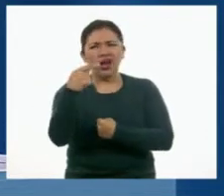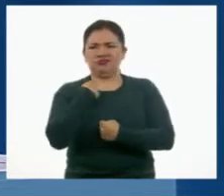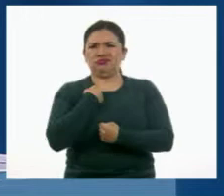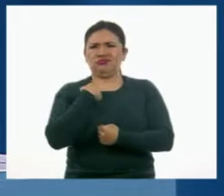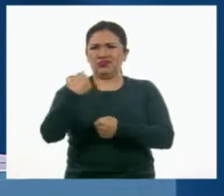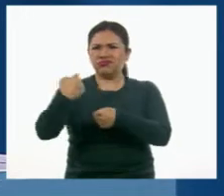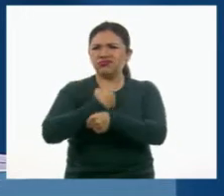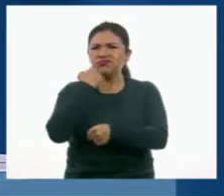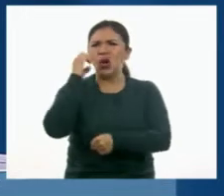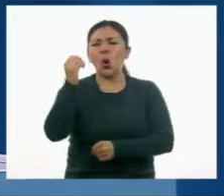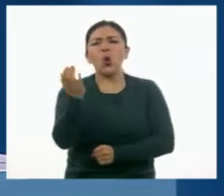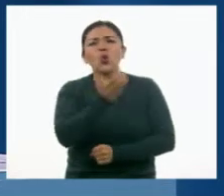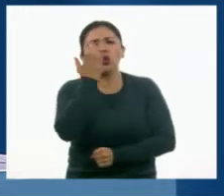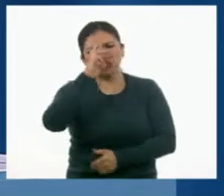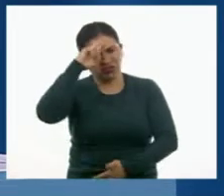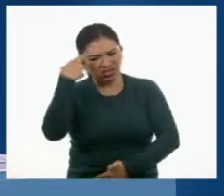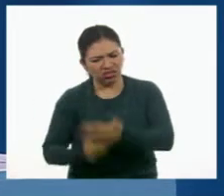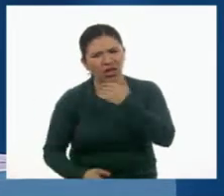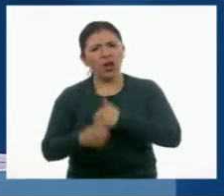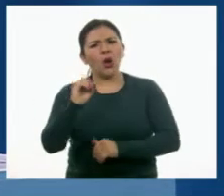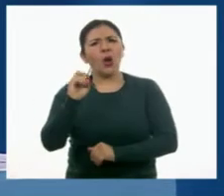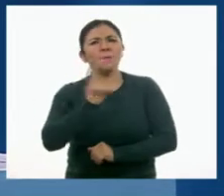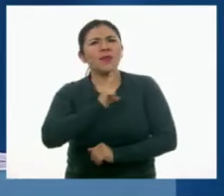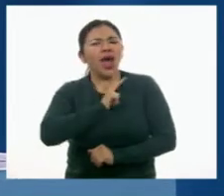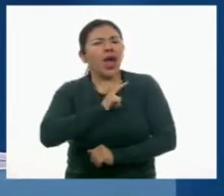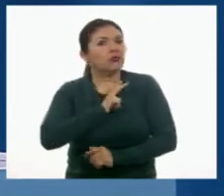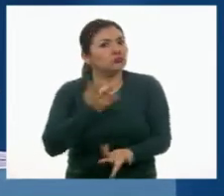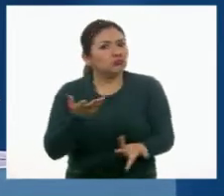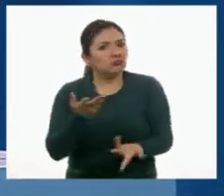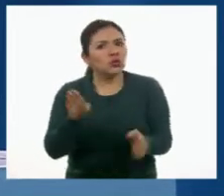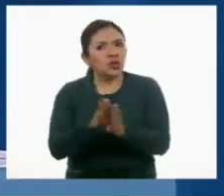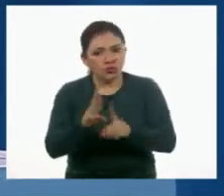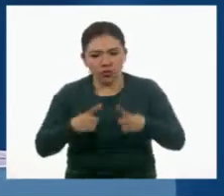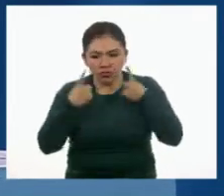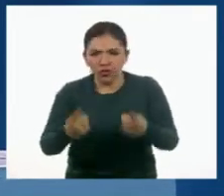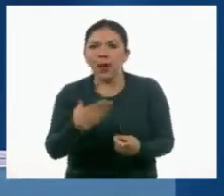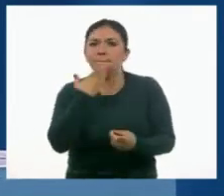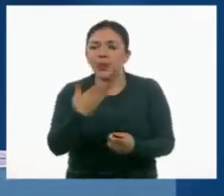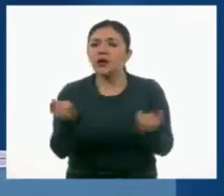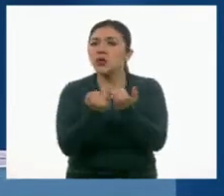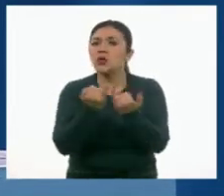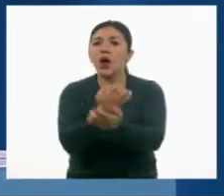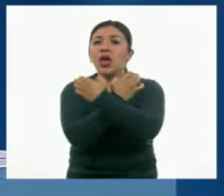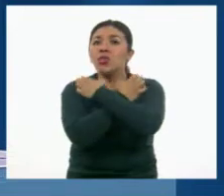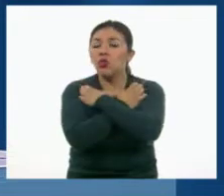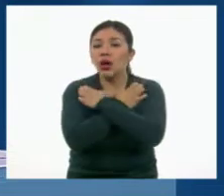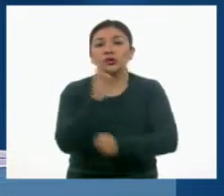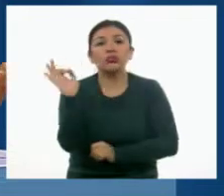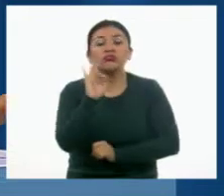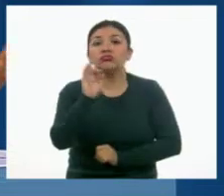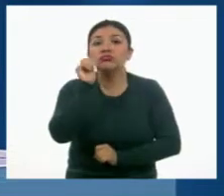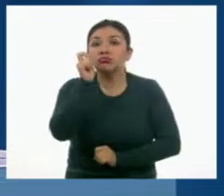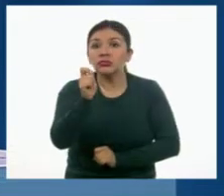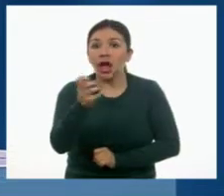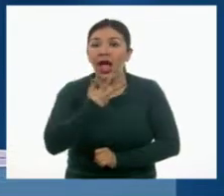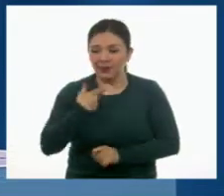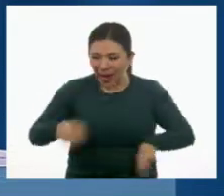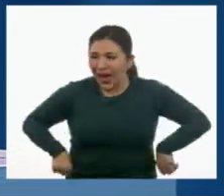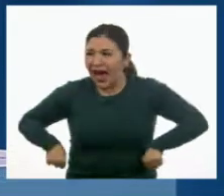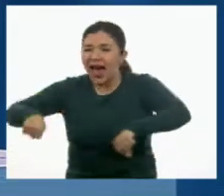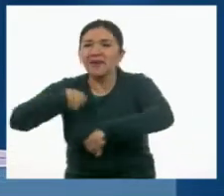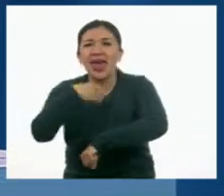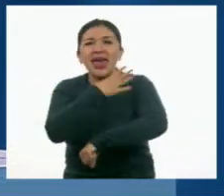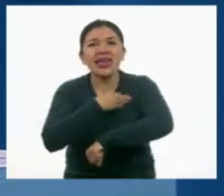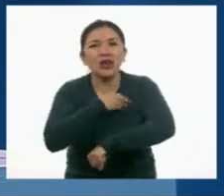las costumbres, por las tradiciones, y también que se garantice la educación, sobre todo cuando llevan a sus hijos